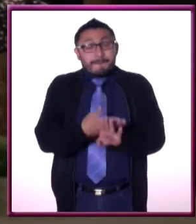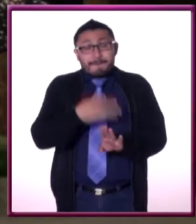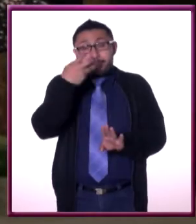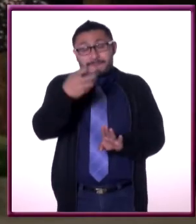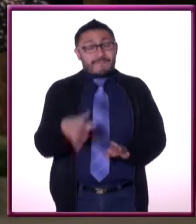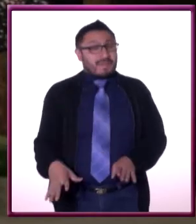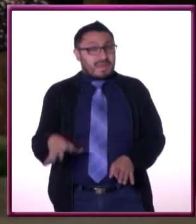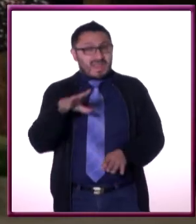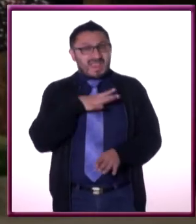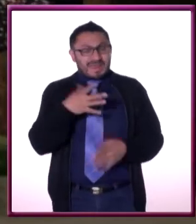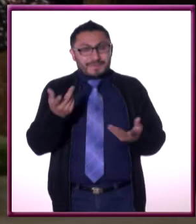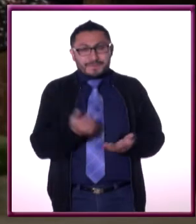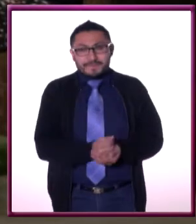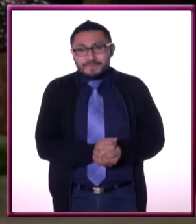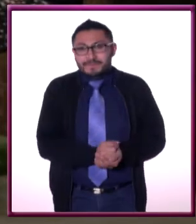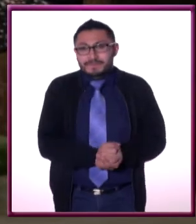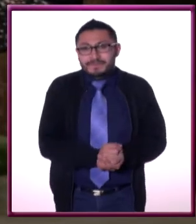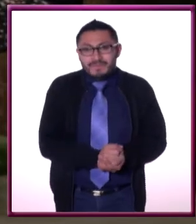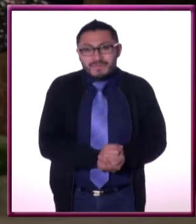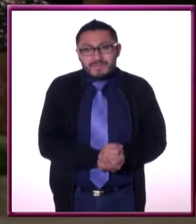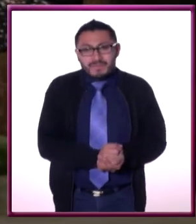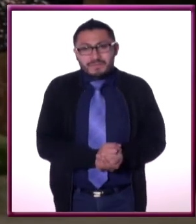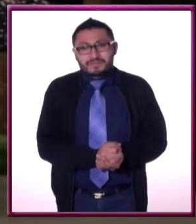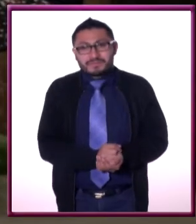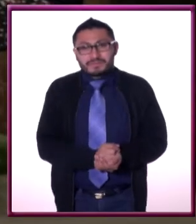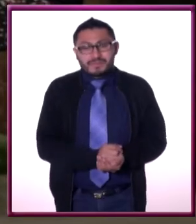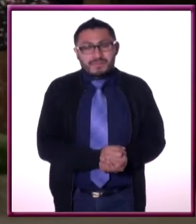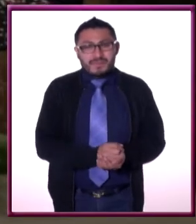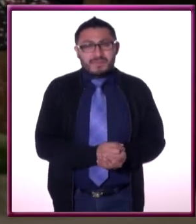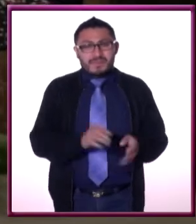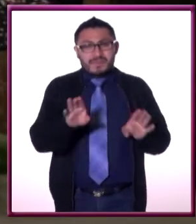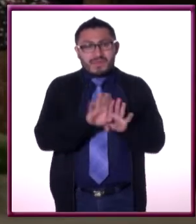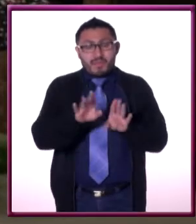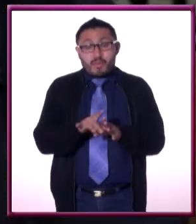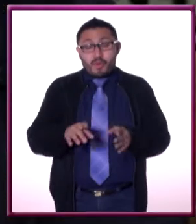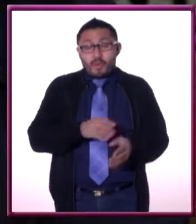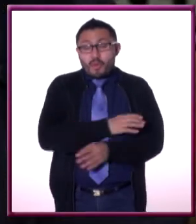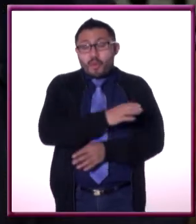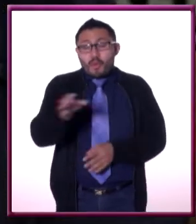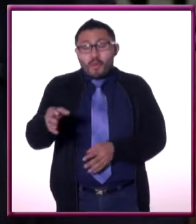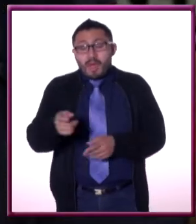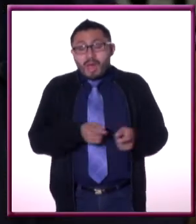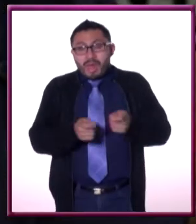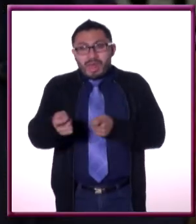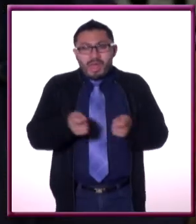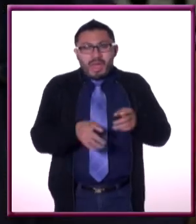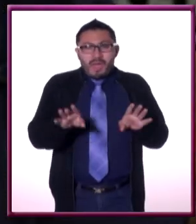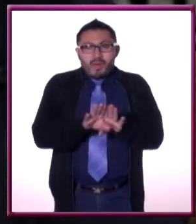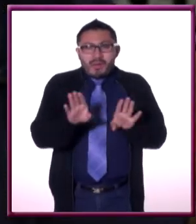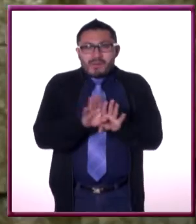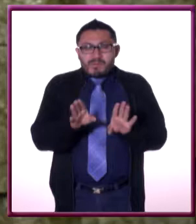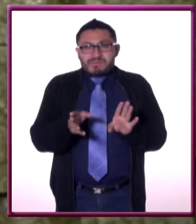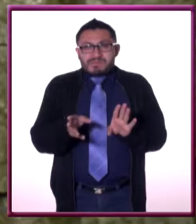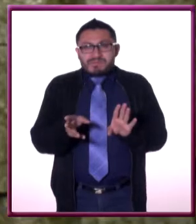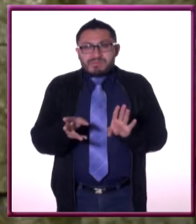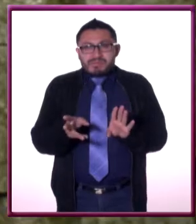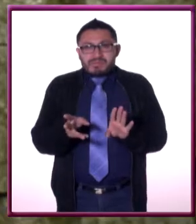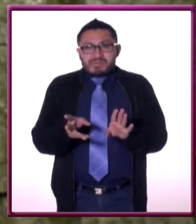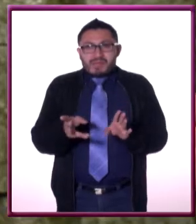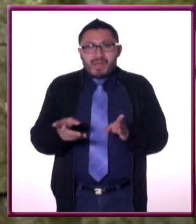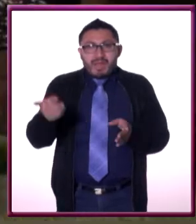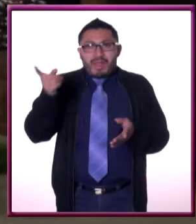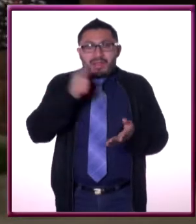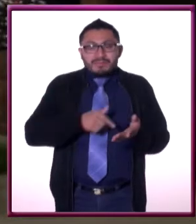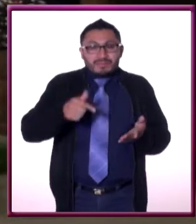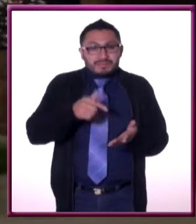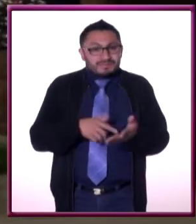esta disponibilidad es estar volteando hacia cultivos muy controlados, hacia tal vez cultivos en los que el